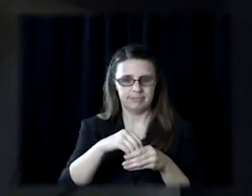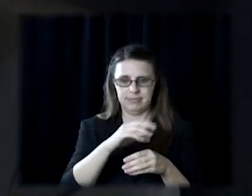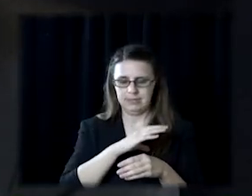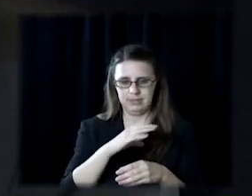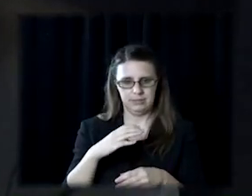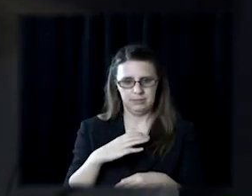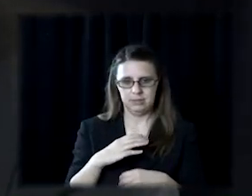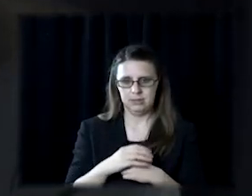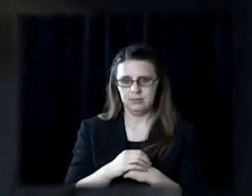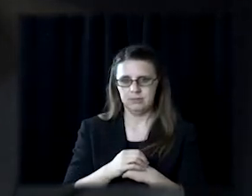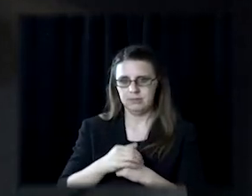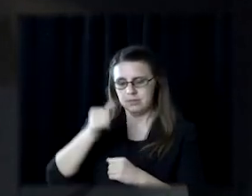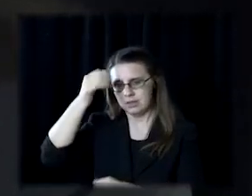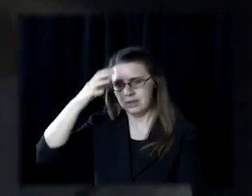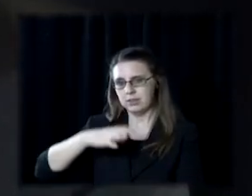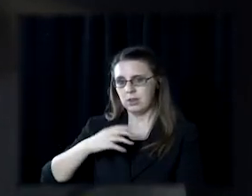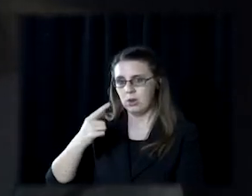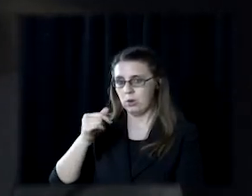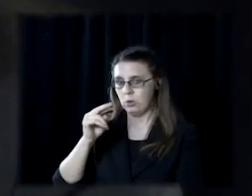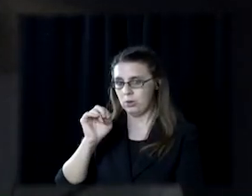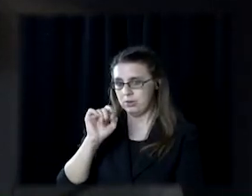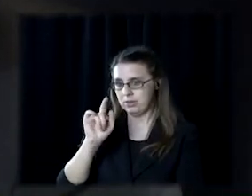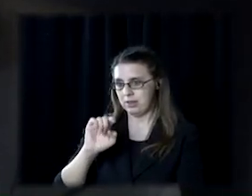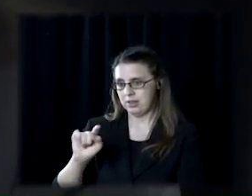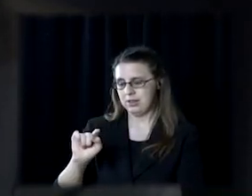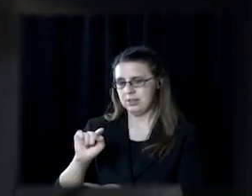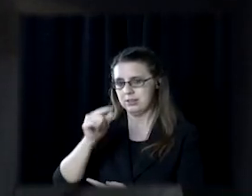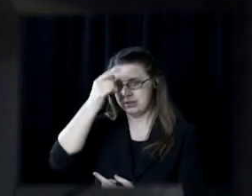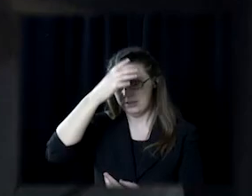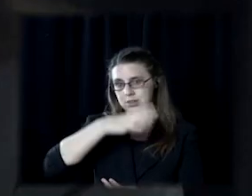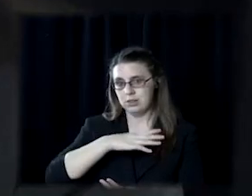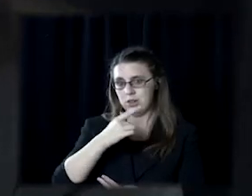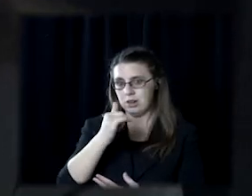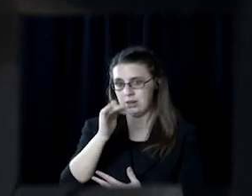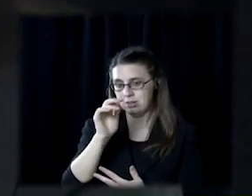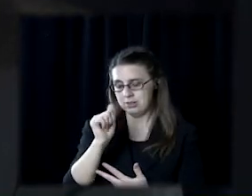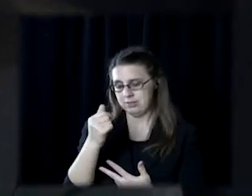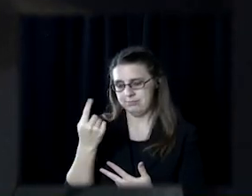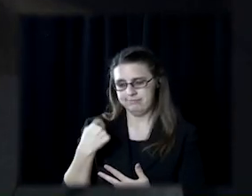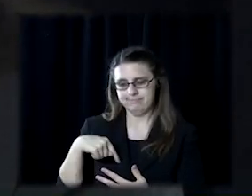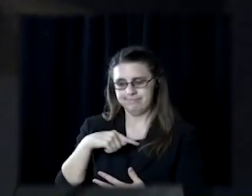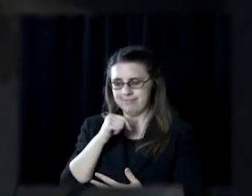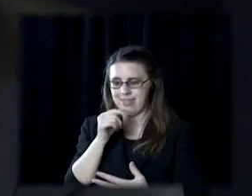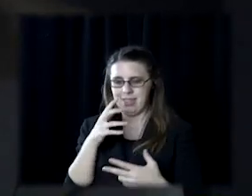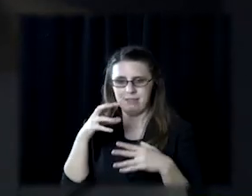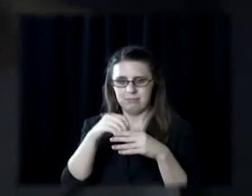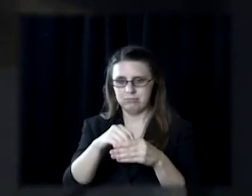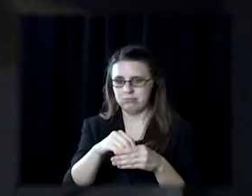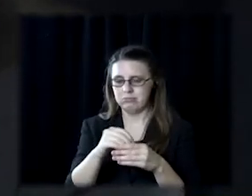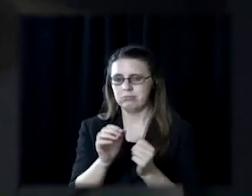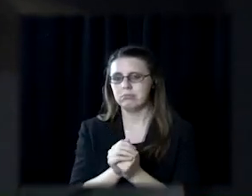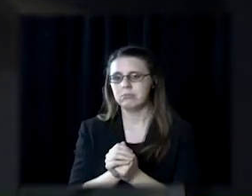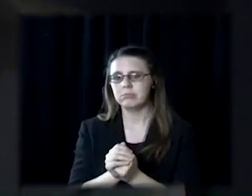ni tampoco el señor González ni el señor García. Los 4 miembros del comité elaboraron una